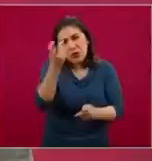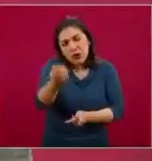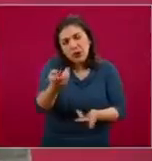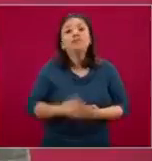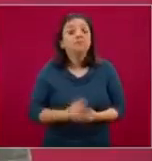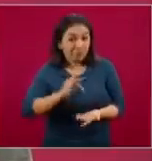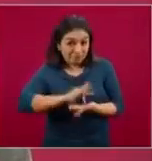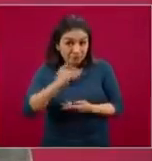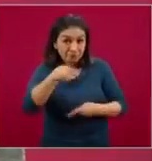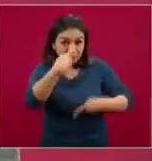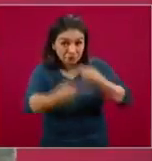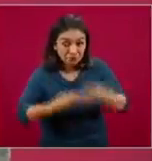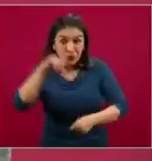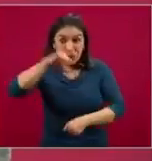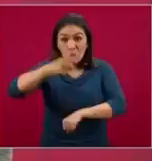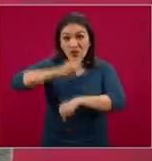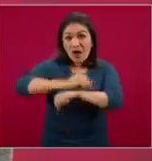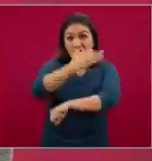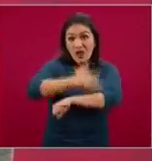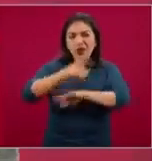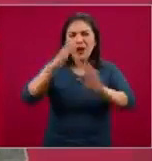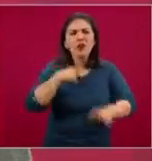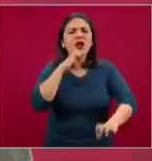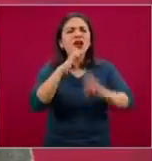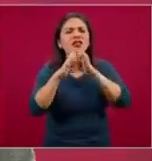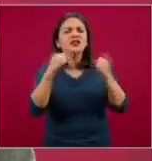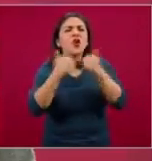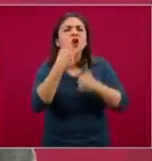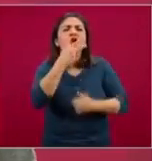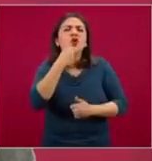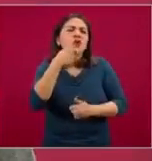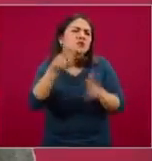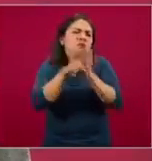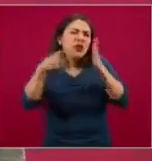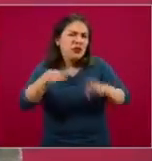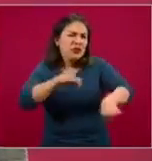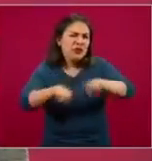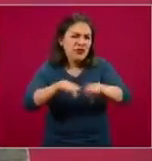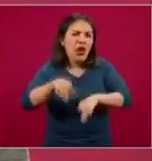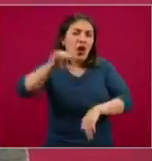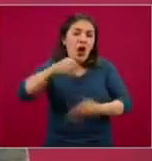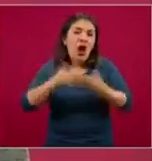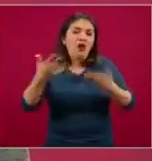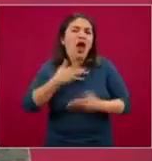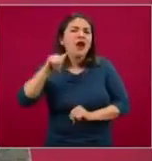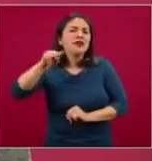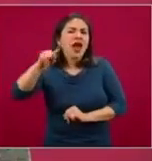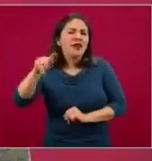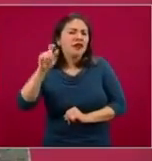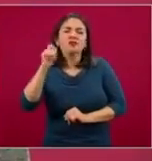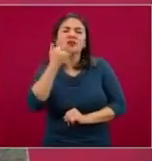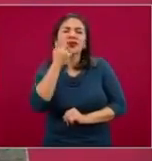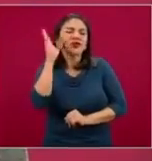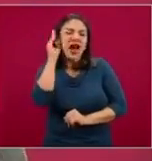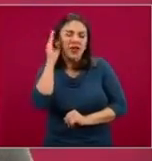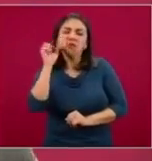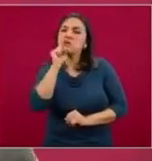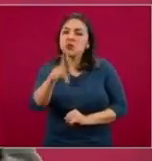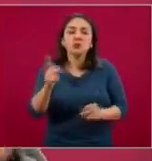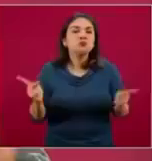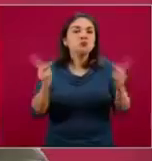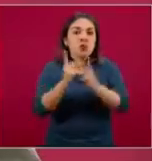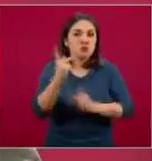pregunta. Esta tarde me entrevistó un conocido periodista que ahora tiene un programa de radio y me preguntó lo mismo, que si